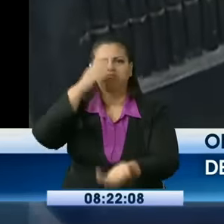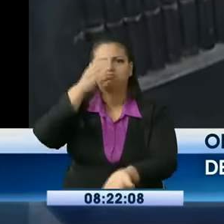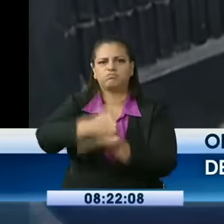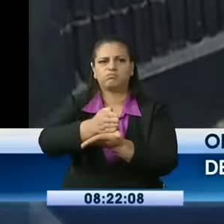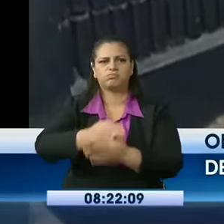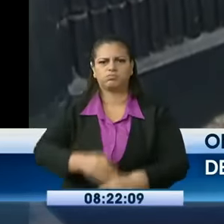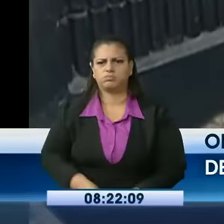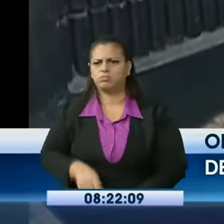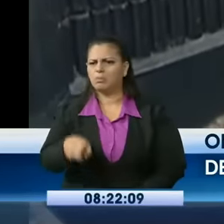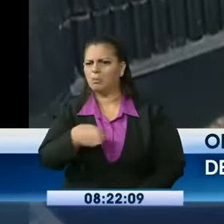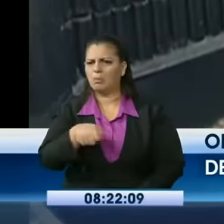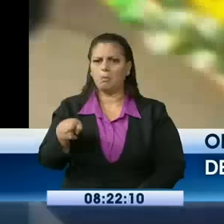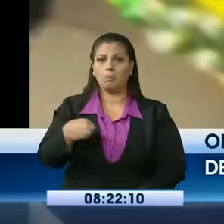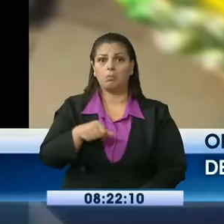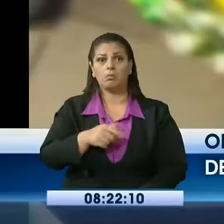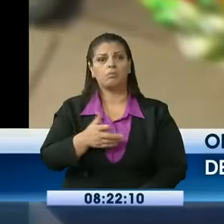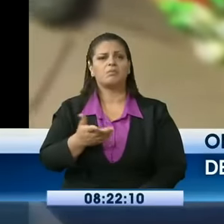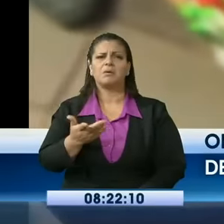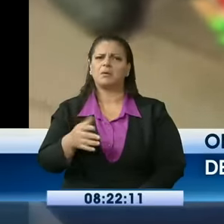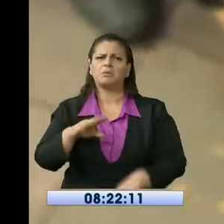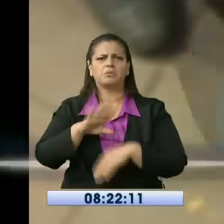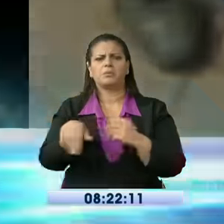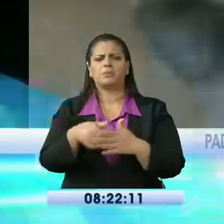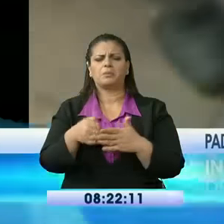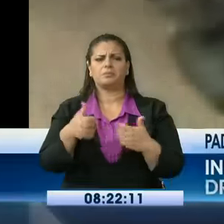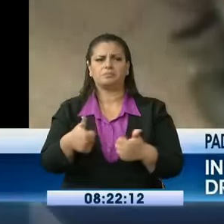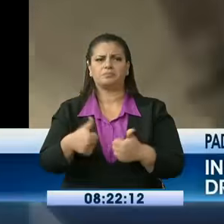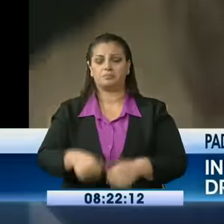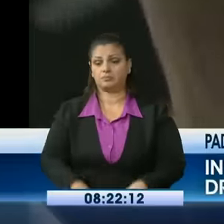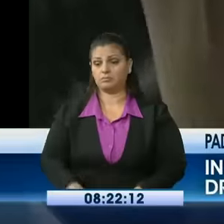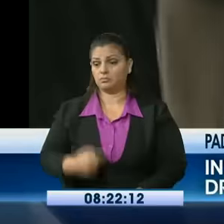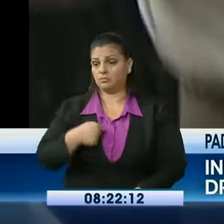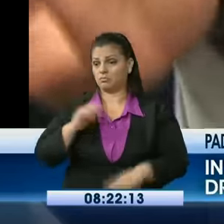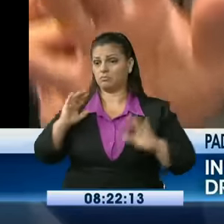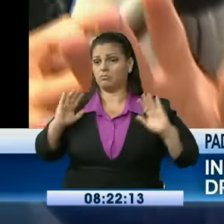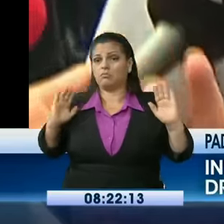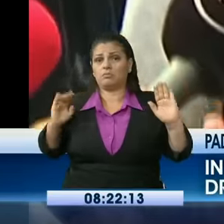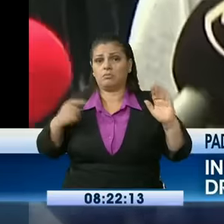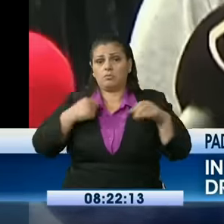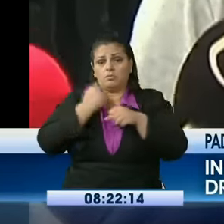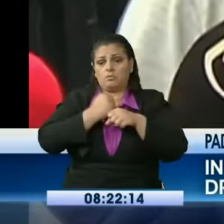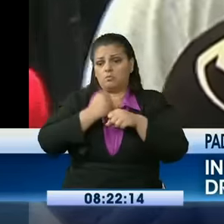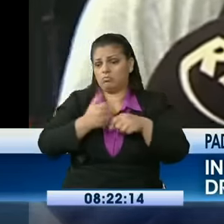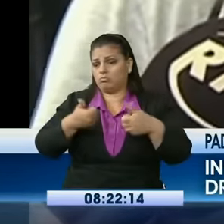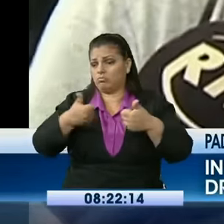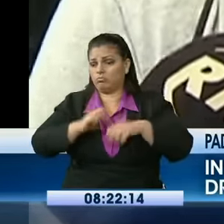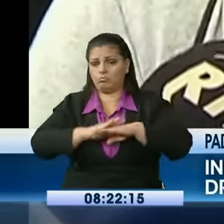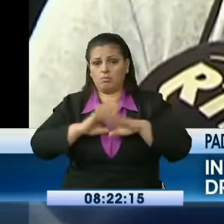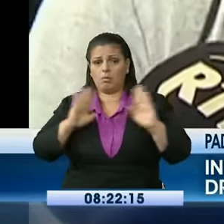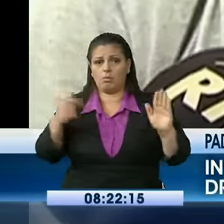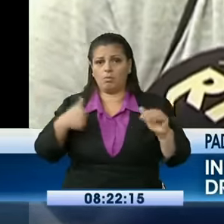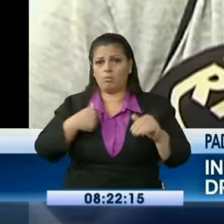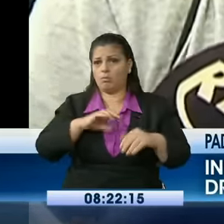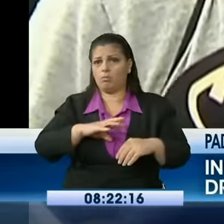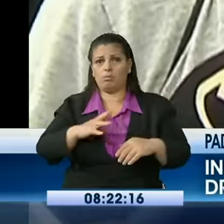los cuales están siendo revisados. La idea como tal es darle un mensaje a la ciudadanía que estamos visitando los colegios y que